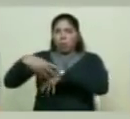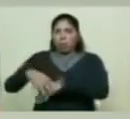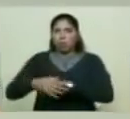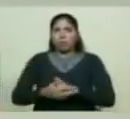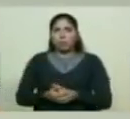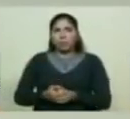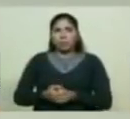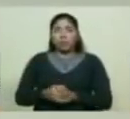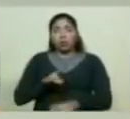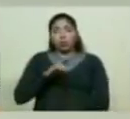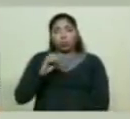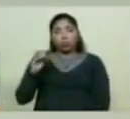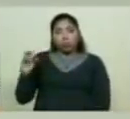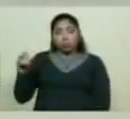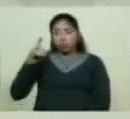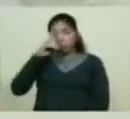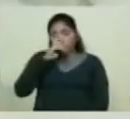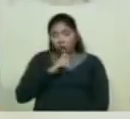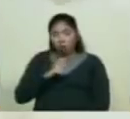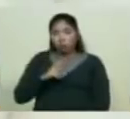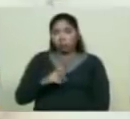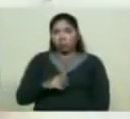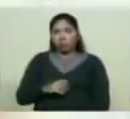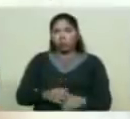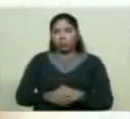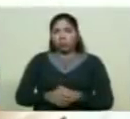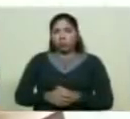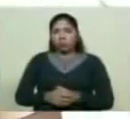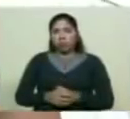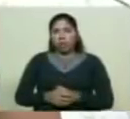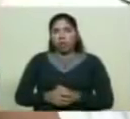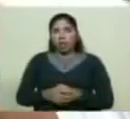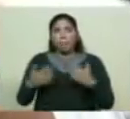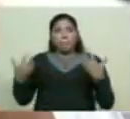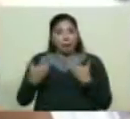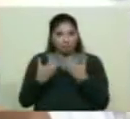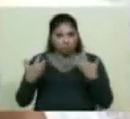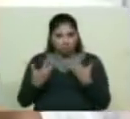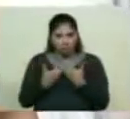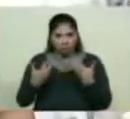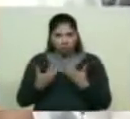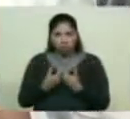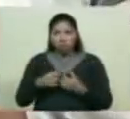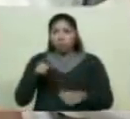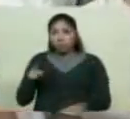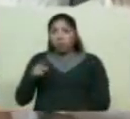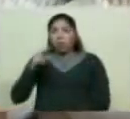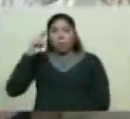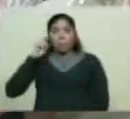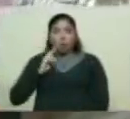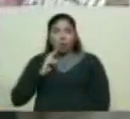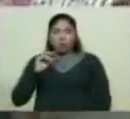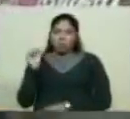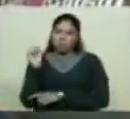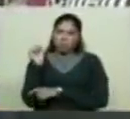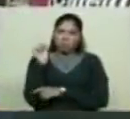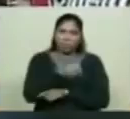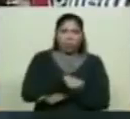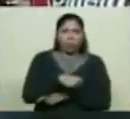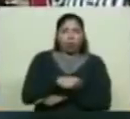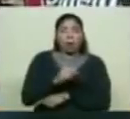febrero de calabozo la batalla de calabozo la primera batalla donde bolívar derrota a las